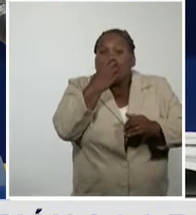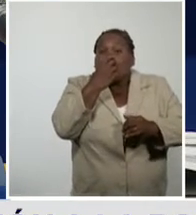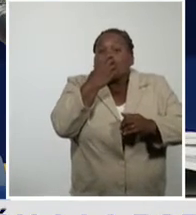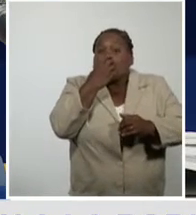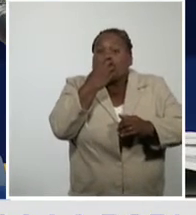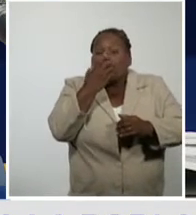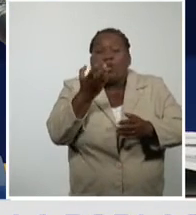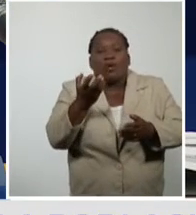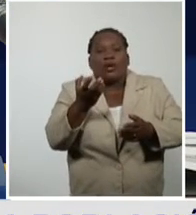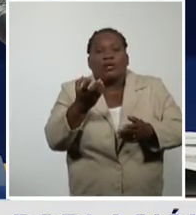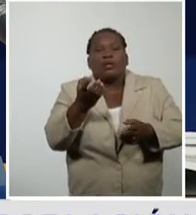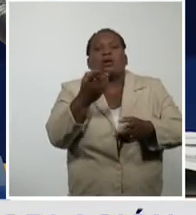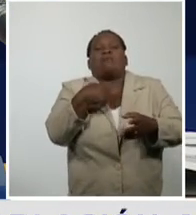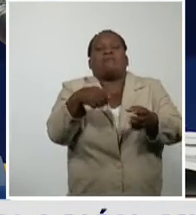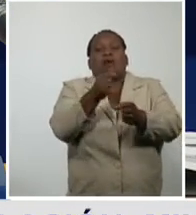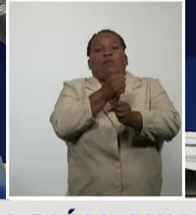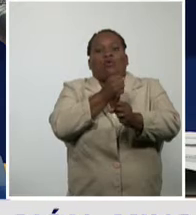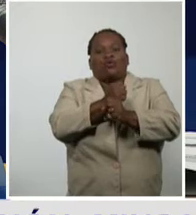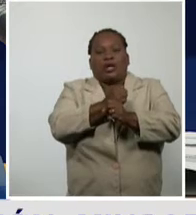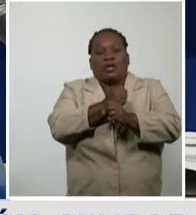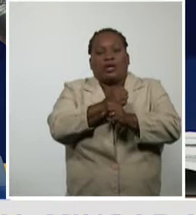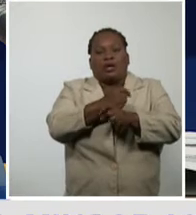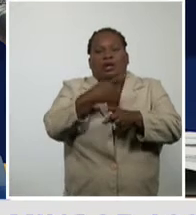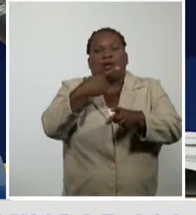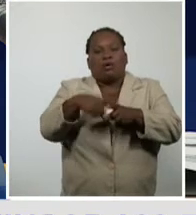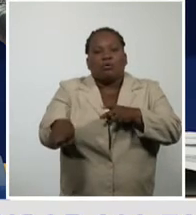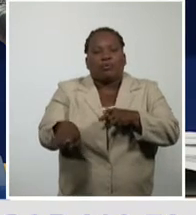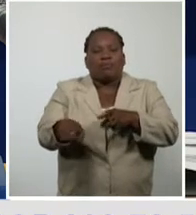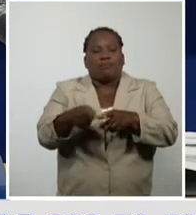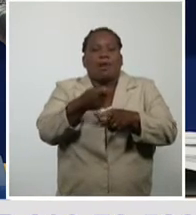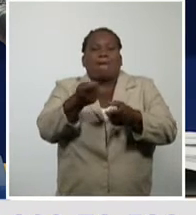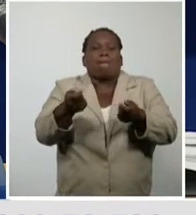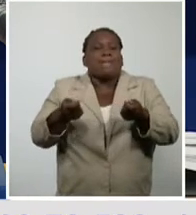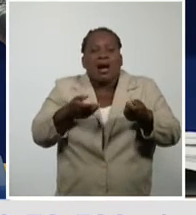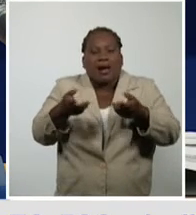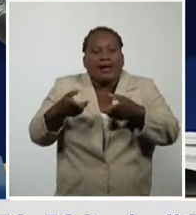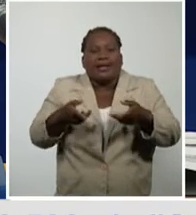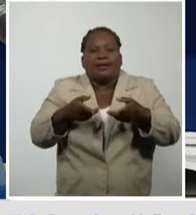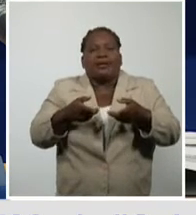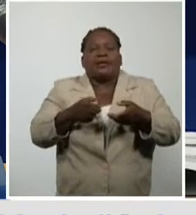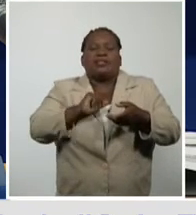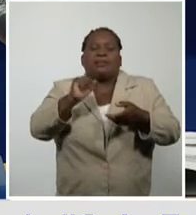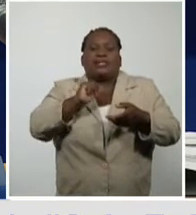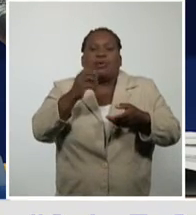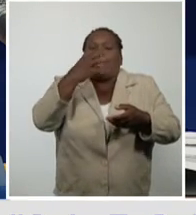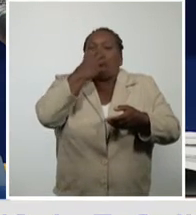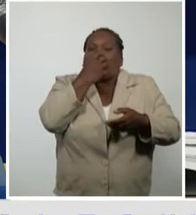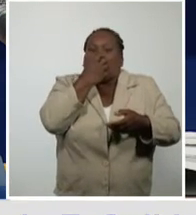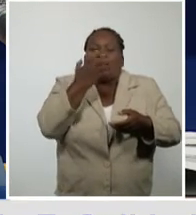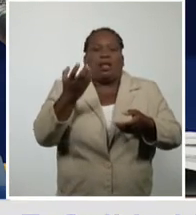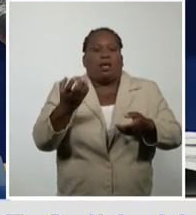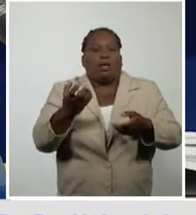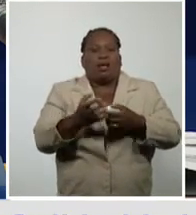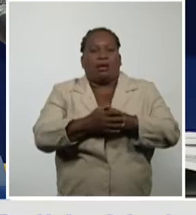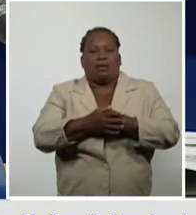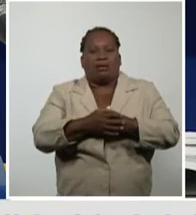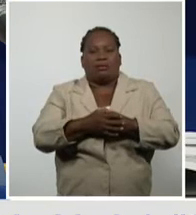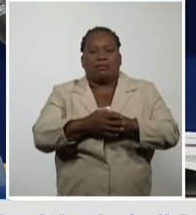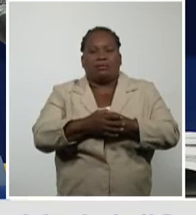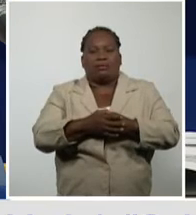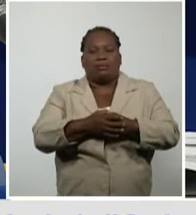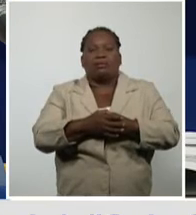pues vamos a utilizar estas máquinas de presión positiva, que son casi portátiles, ¿no? Y de hecho